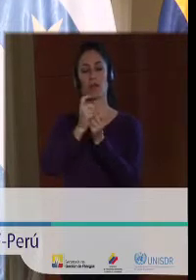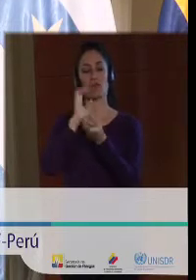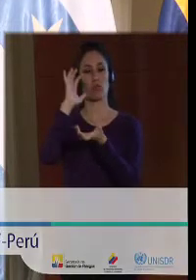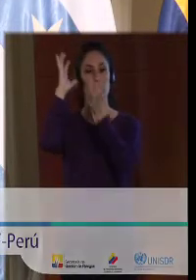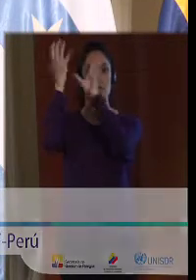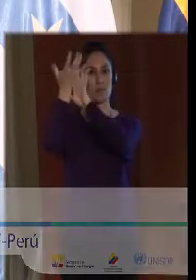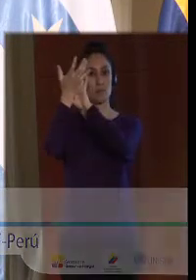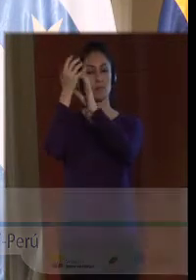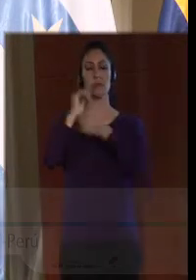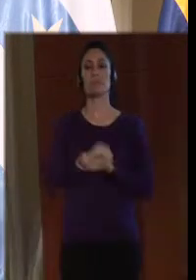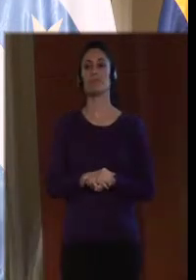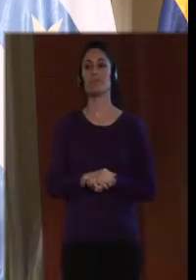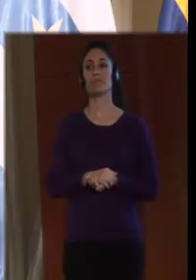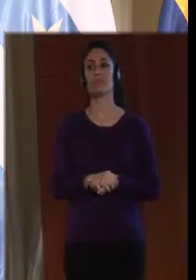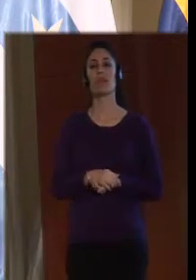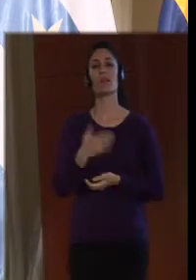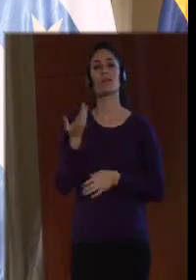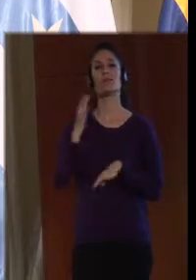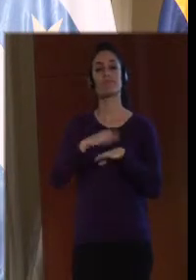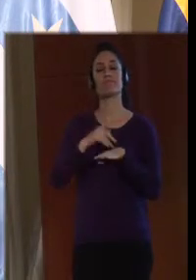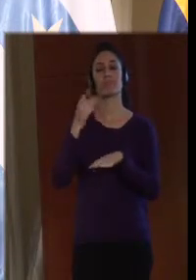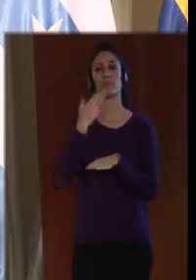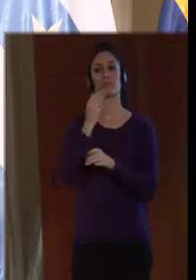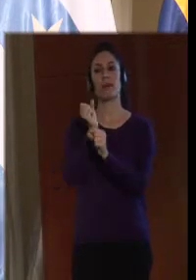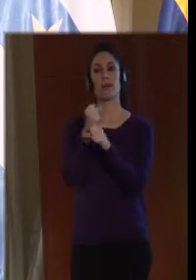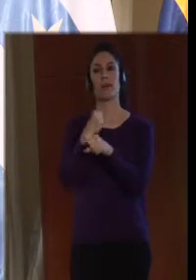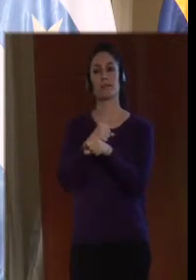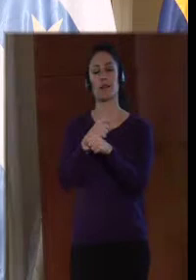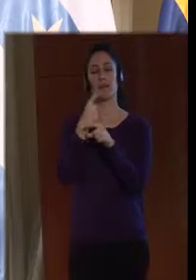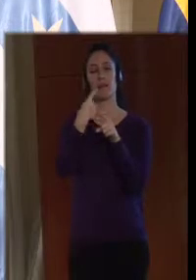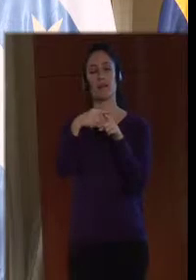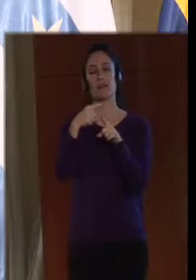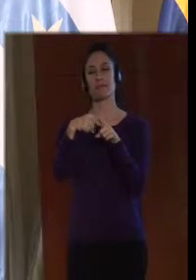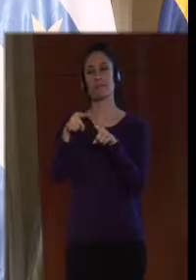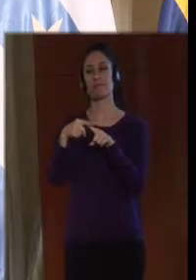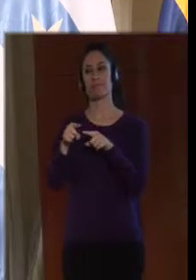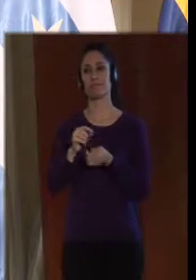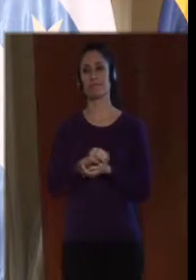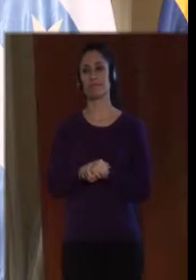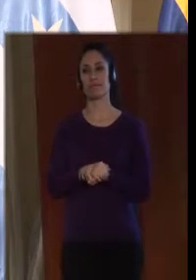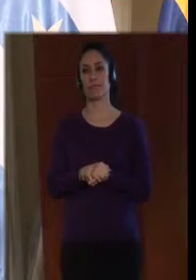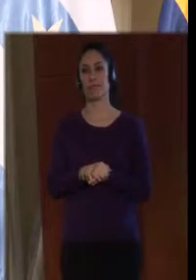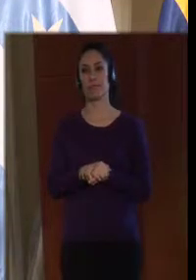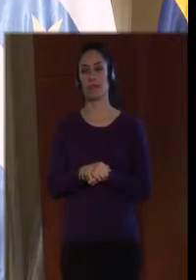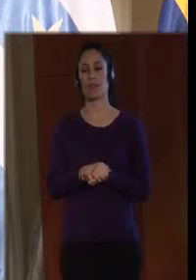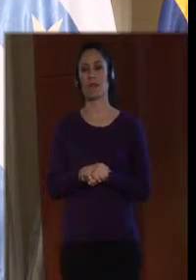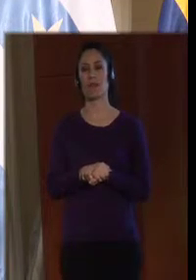Dirección General de Inversión Pública del Ministerio de Economía y Finanzas del Perú.